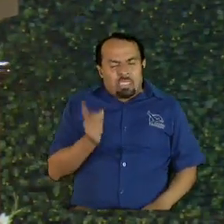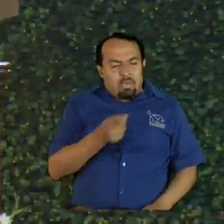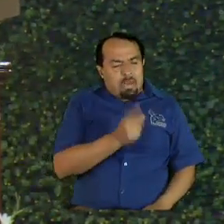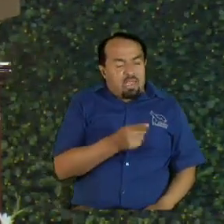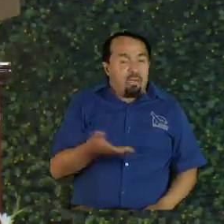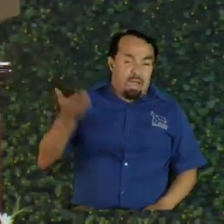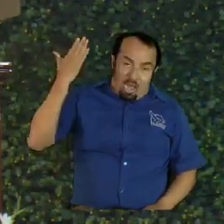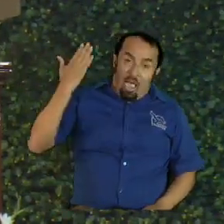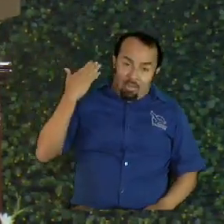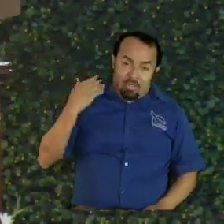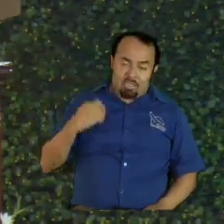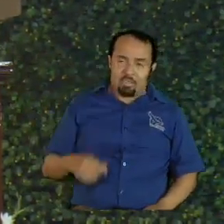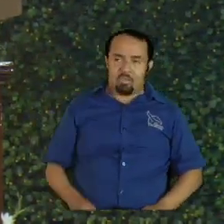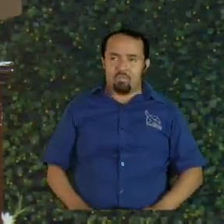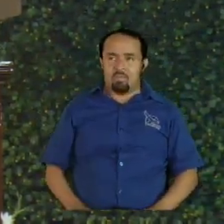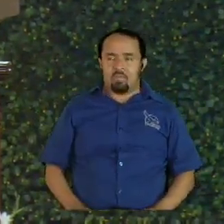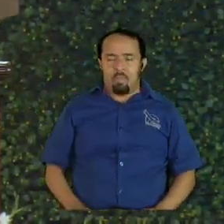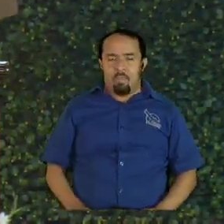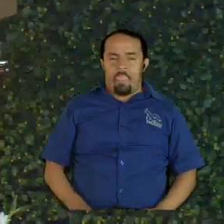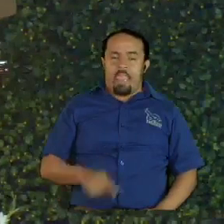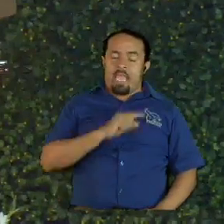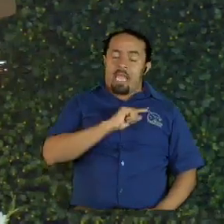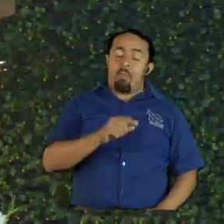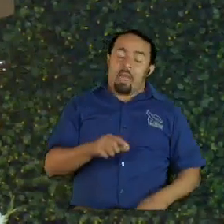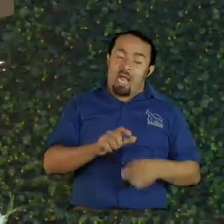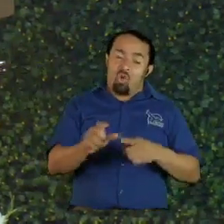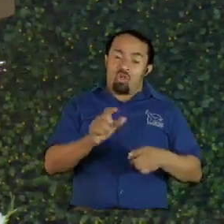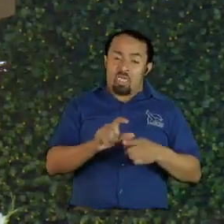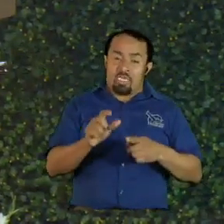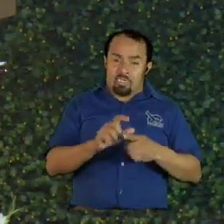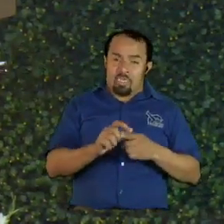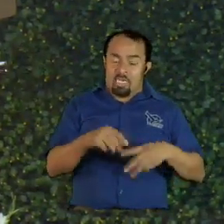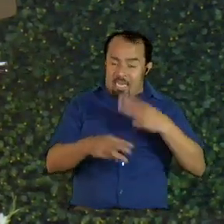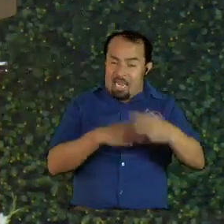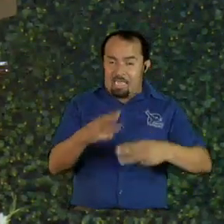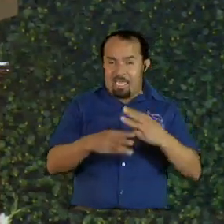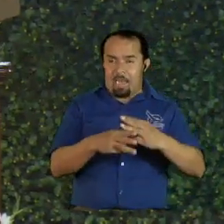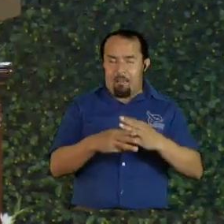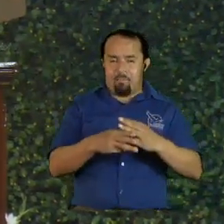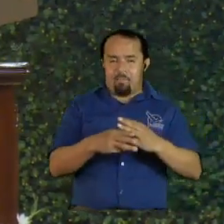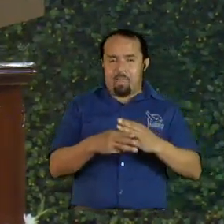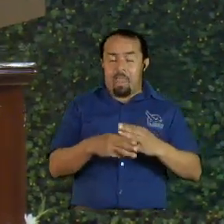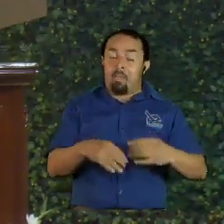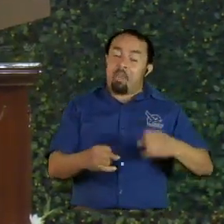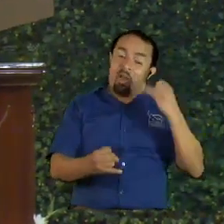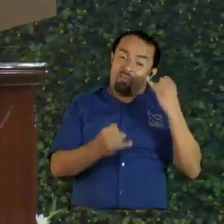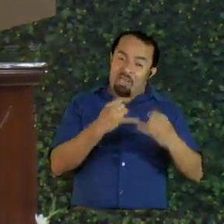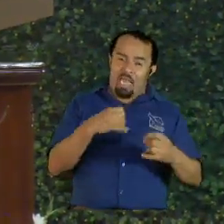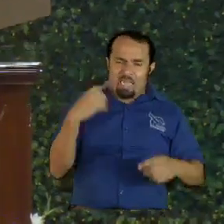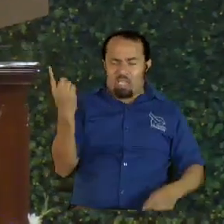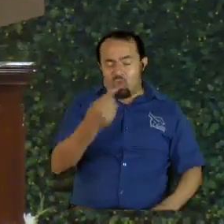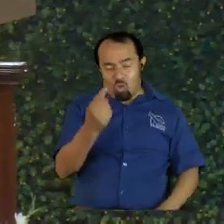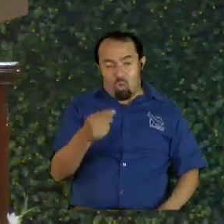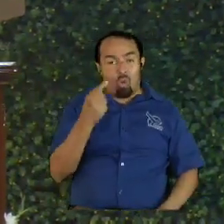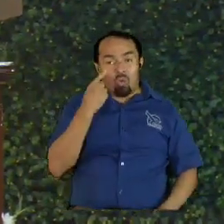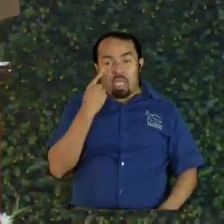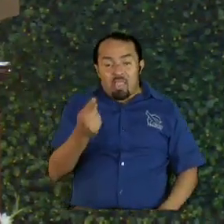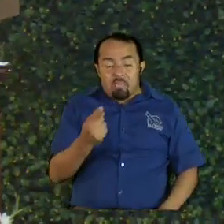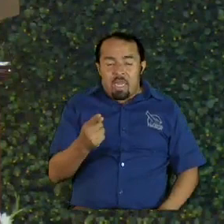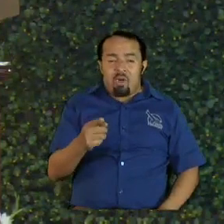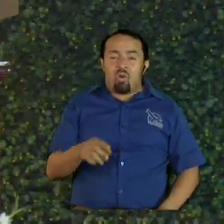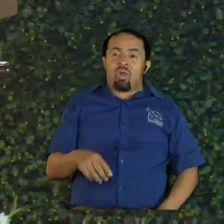cosas terrenales, en el momentito ese no sentíamos que fuera de gozo, pero al final de cuentas, mire lo que el Señor